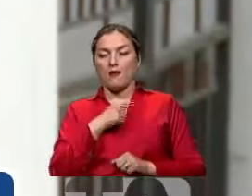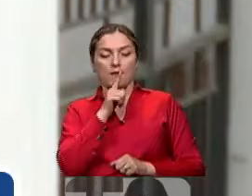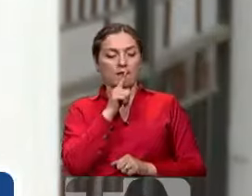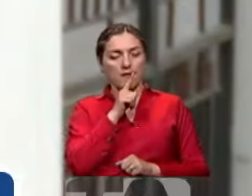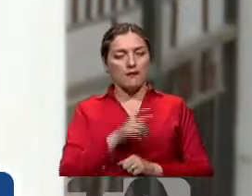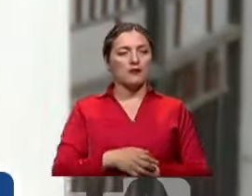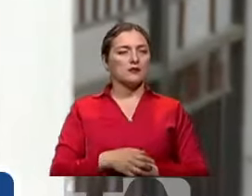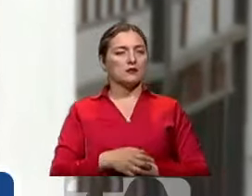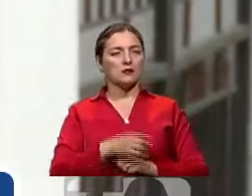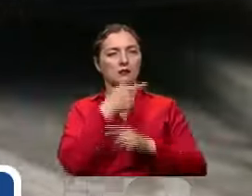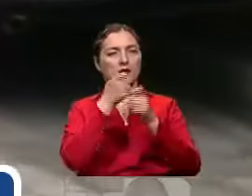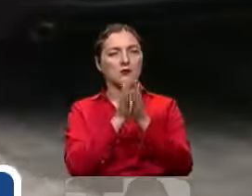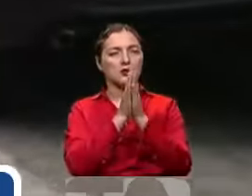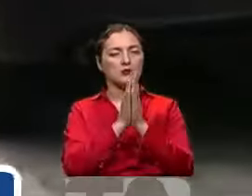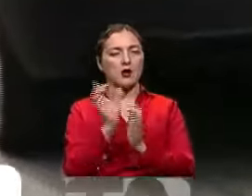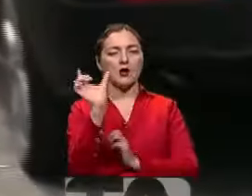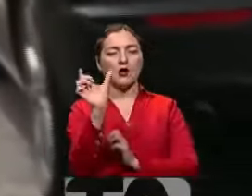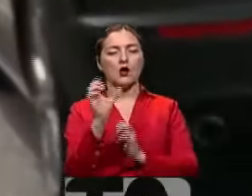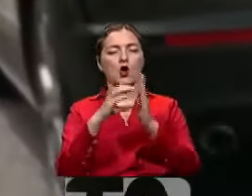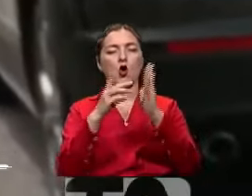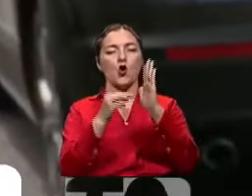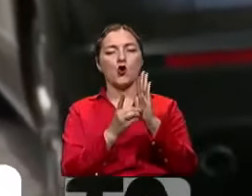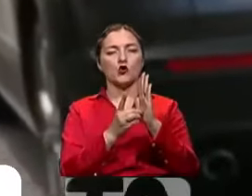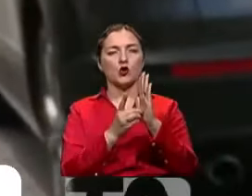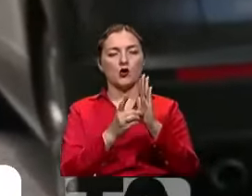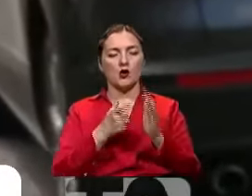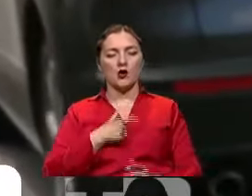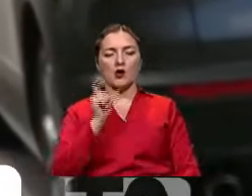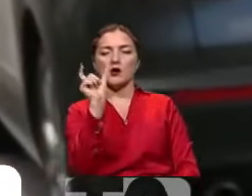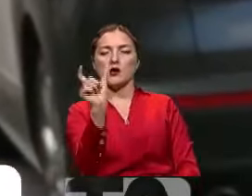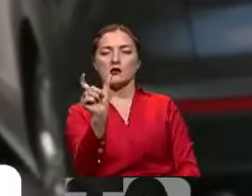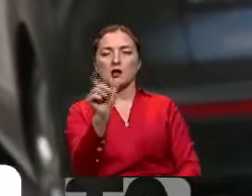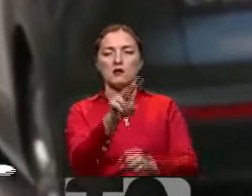moradores a siempre solicitar el código QR que se encuentra en el carnet del inspector.